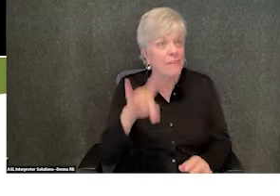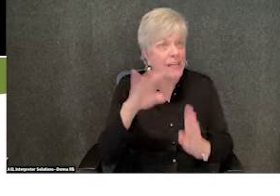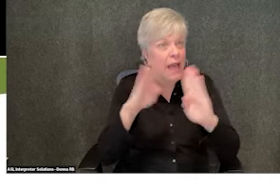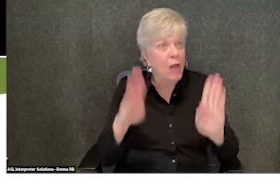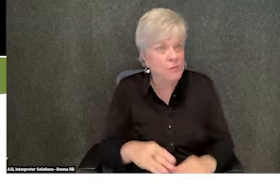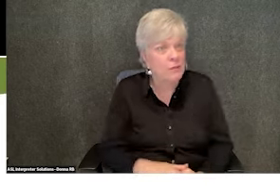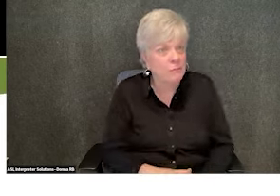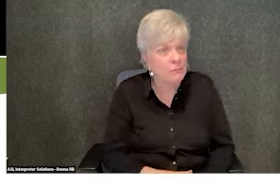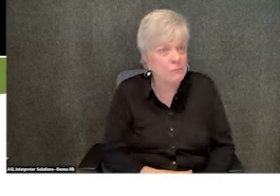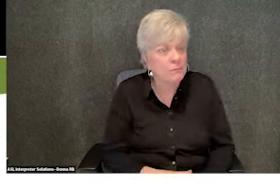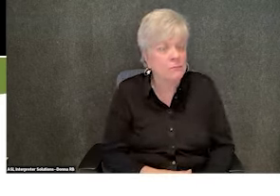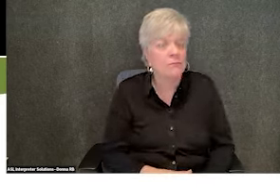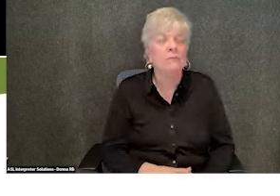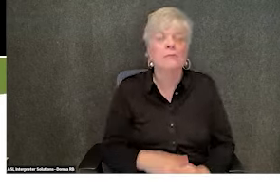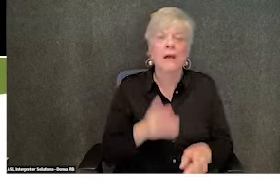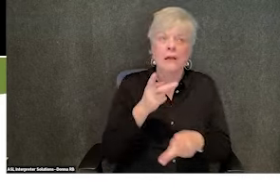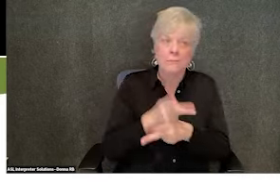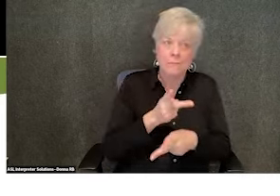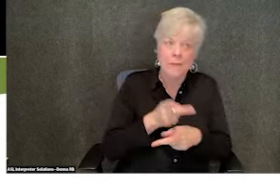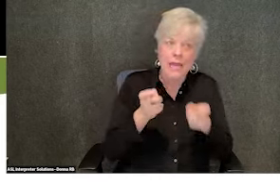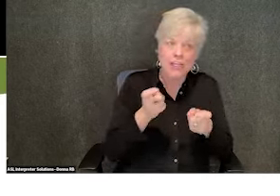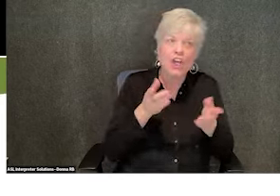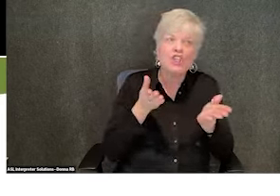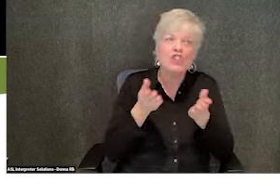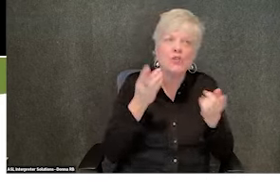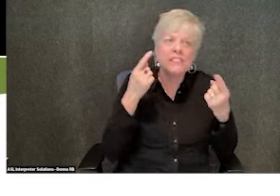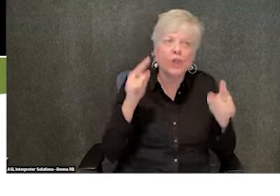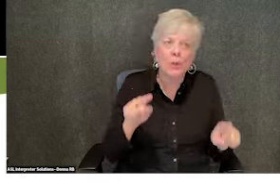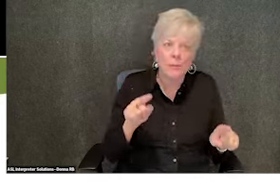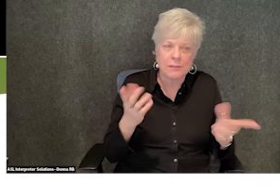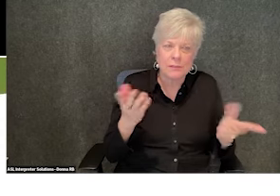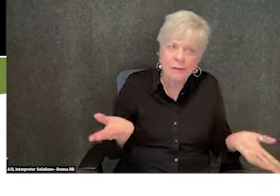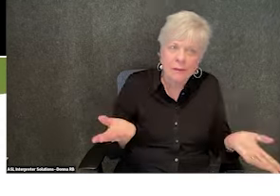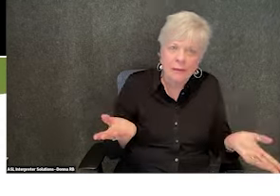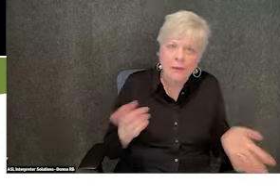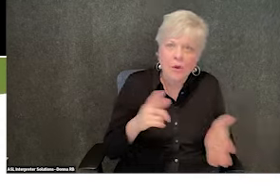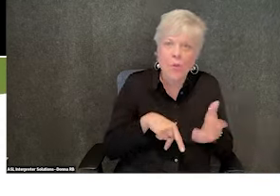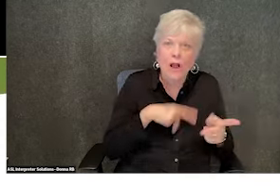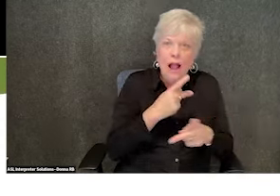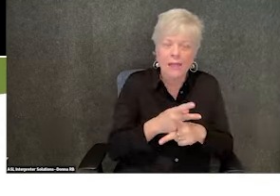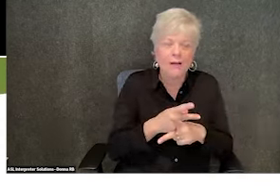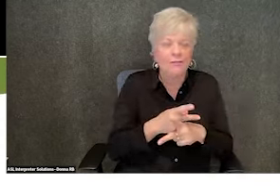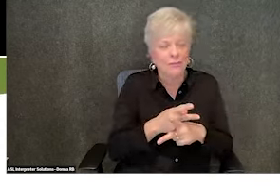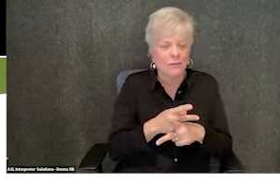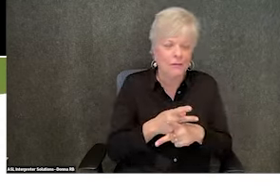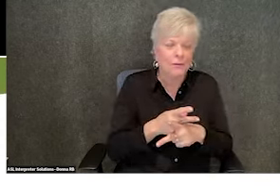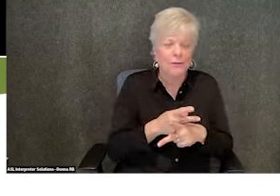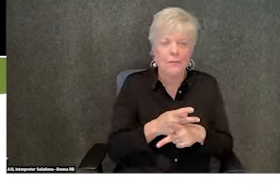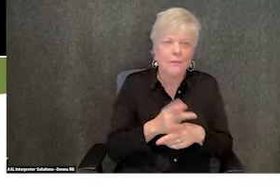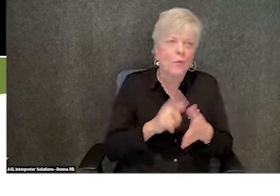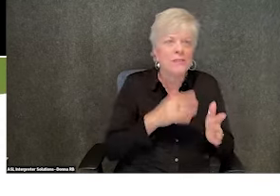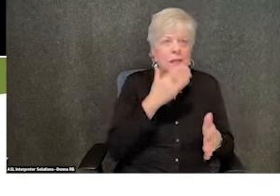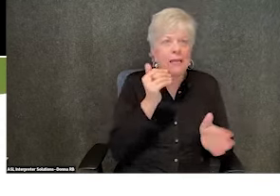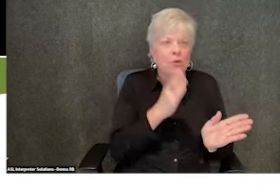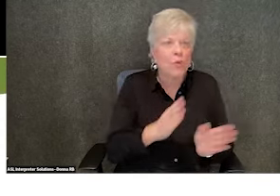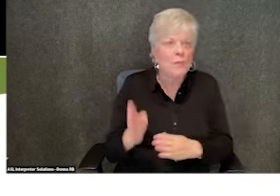para personas mayores y también personas con discapacidades, en vivienda es un área grande.